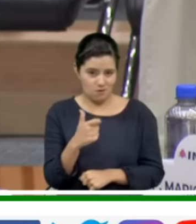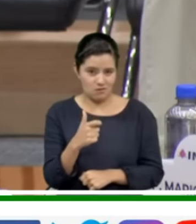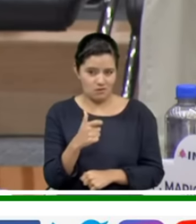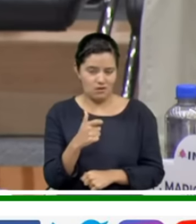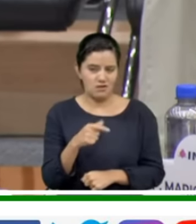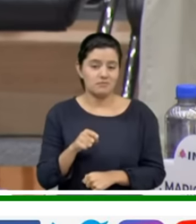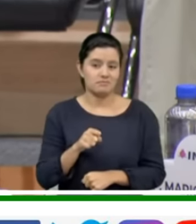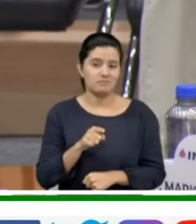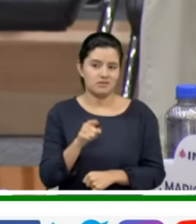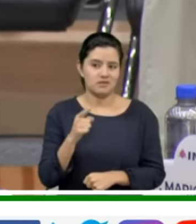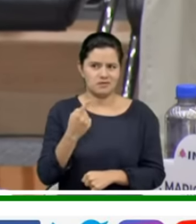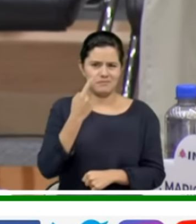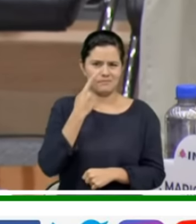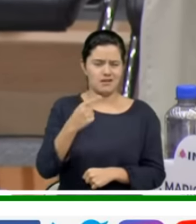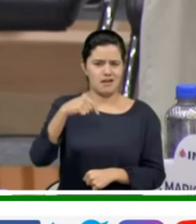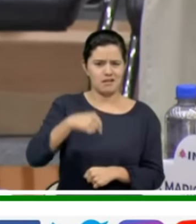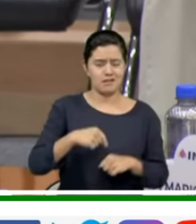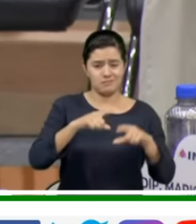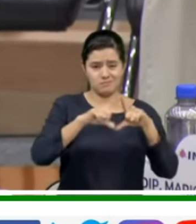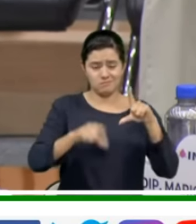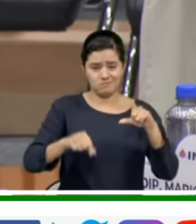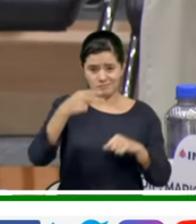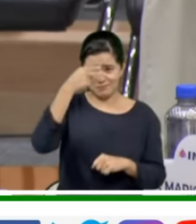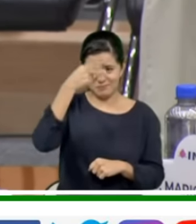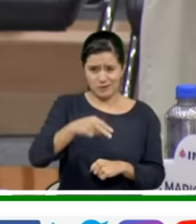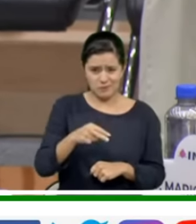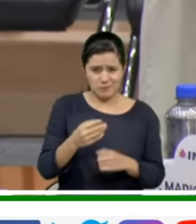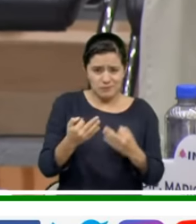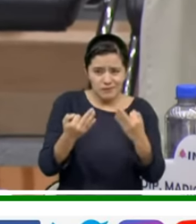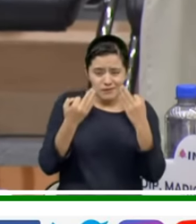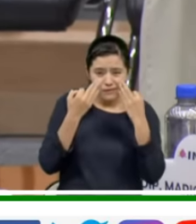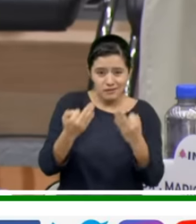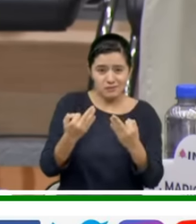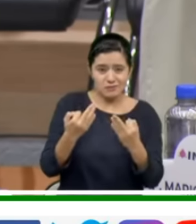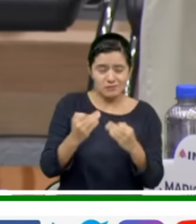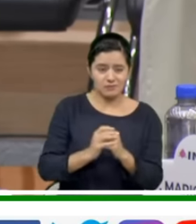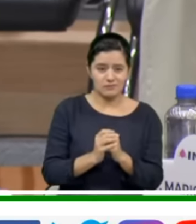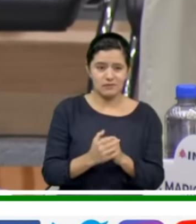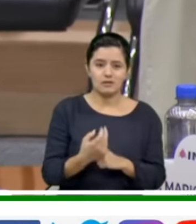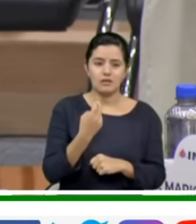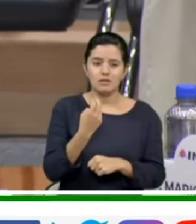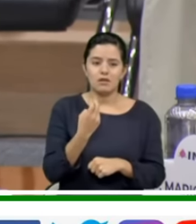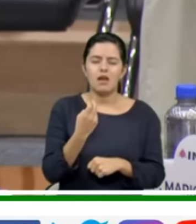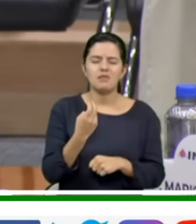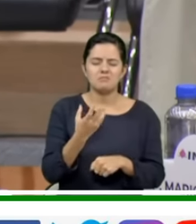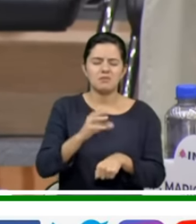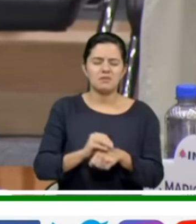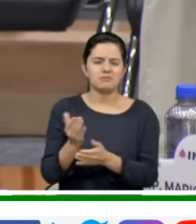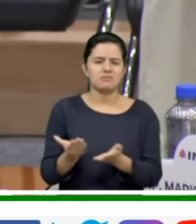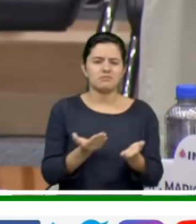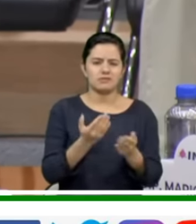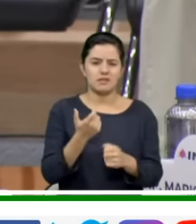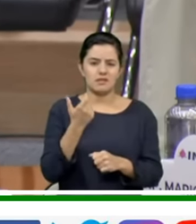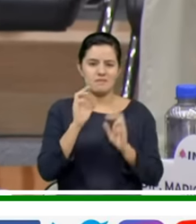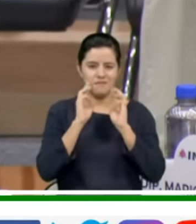enseñorea en nuestro país y que no debemos permitir que invada las casillas electorales